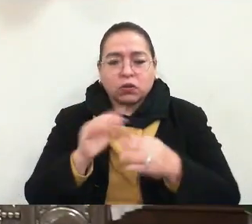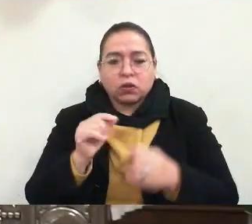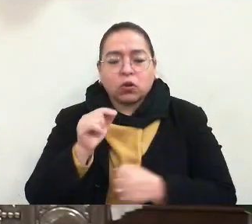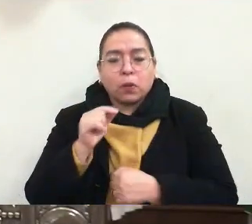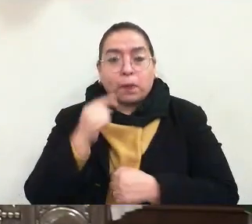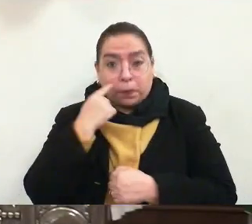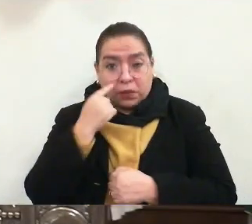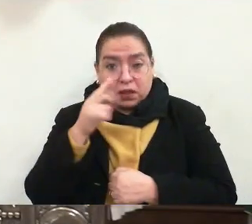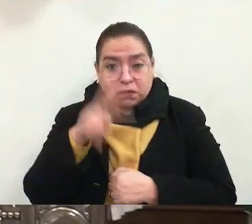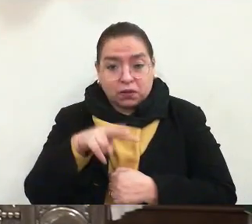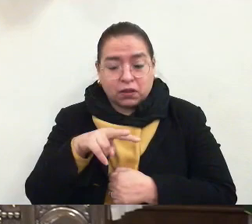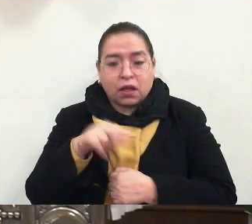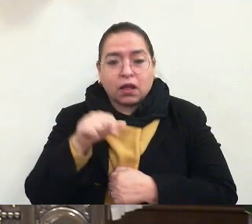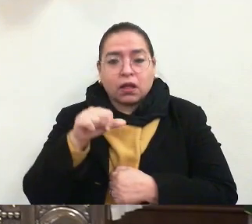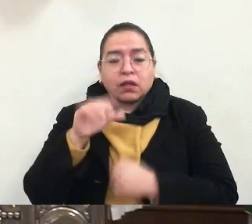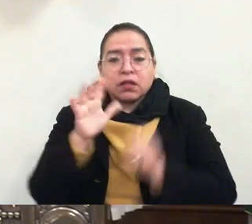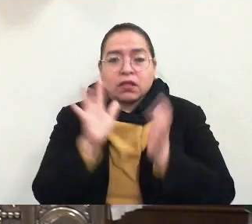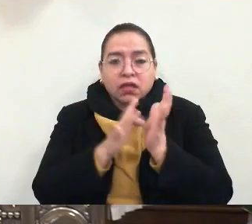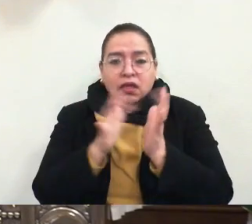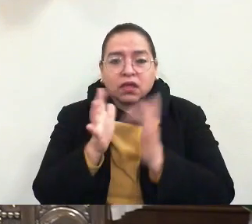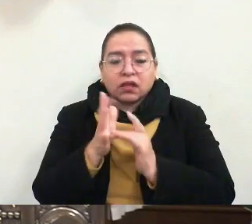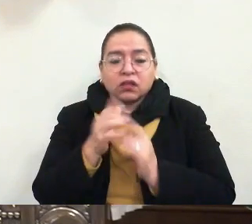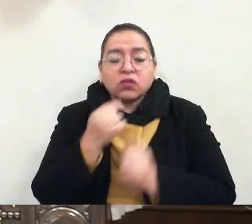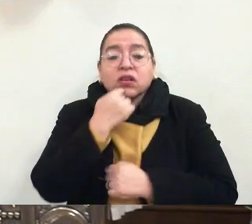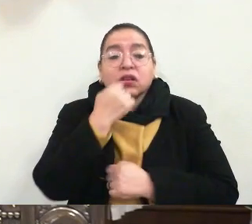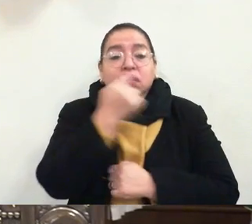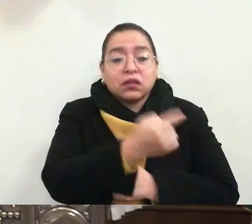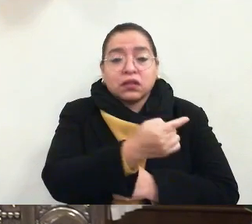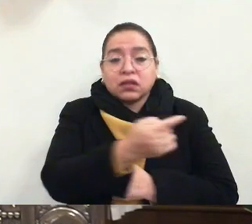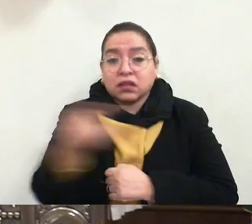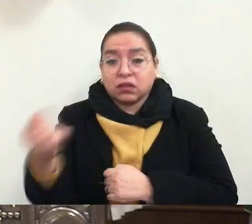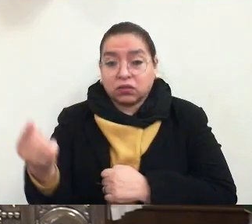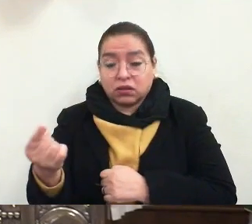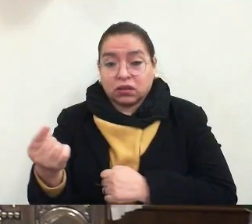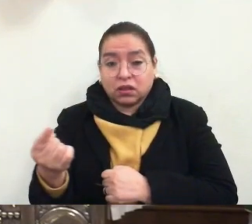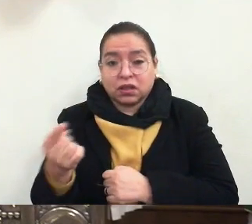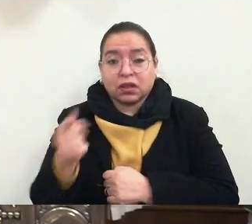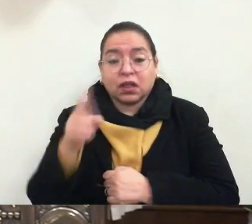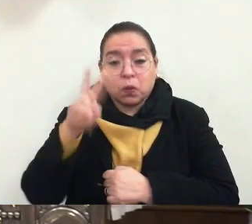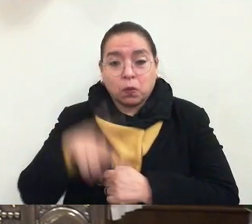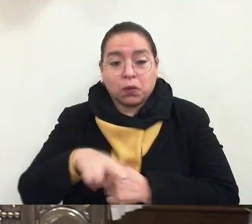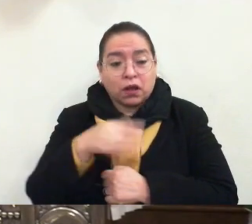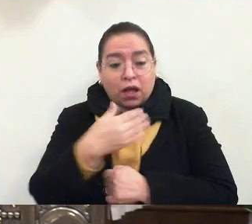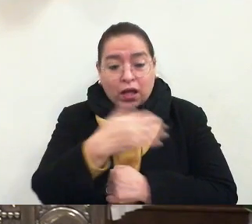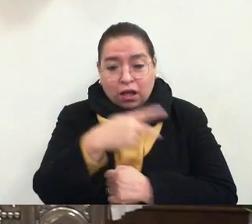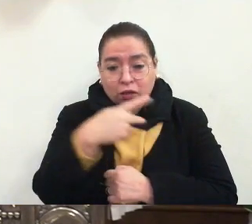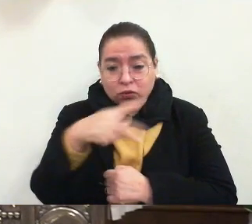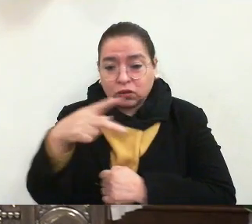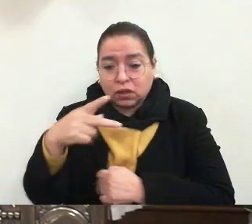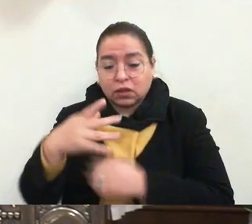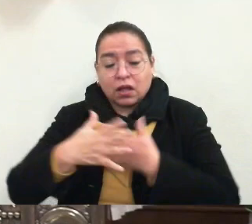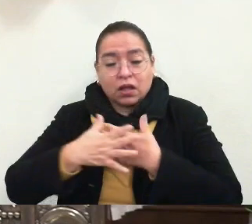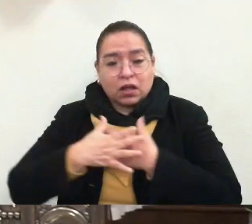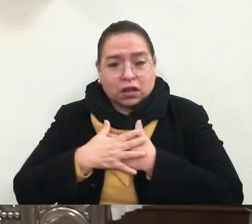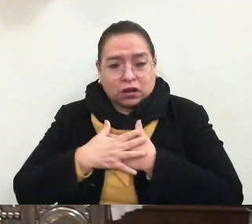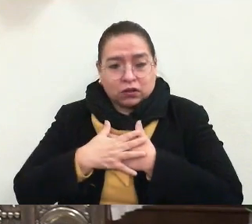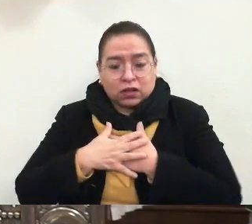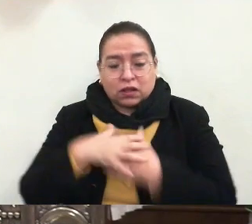les habla, que Él les dice que los ama, que